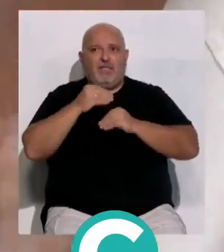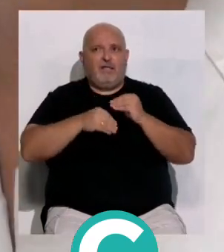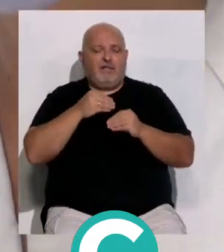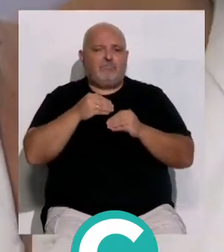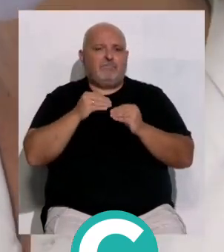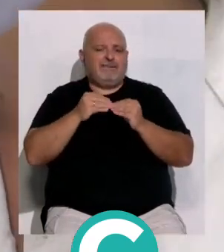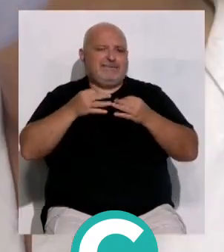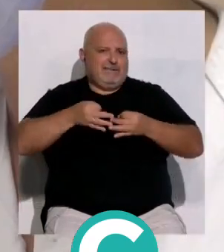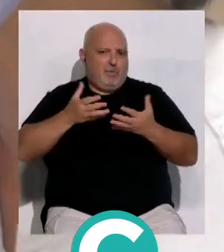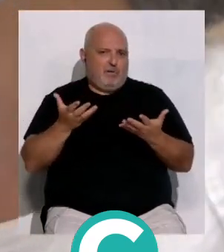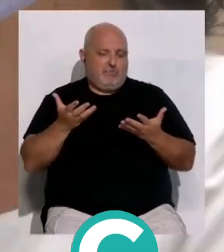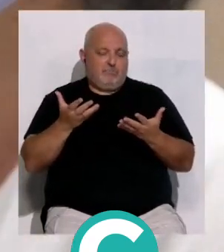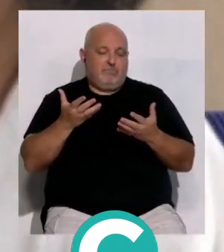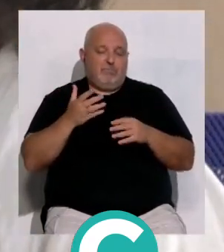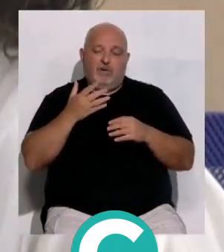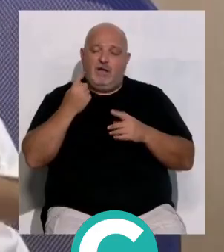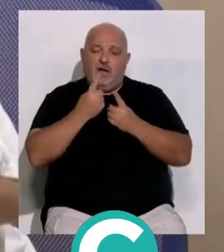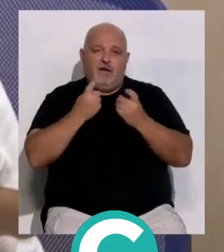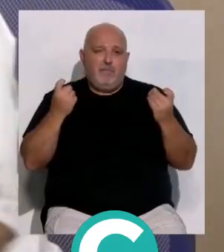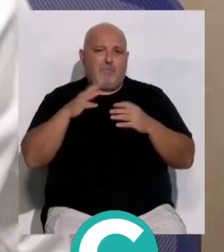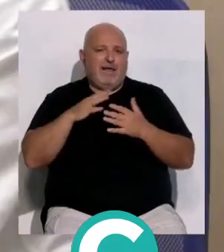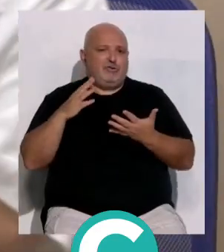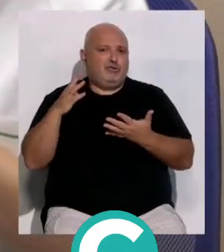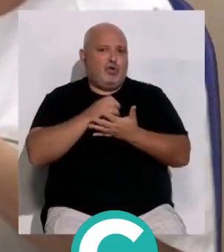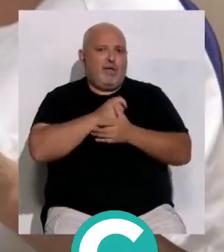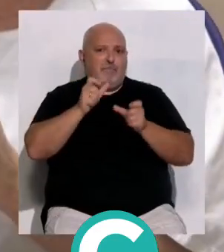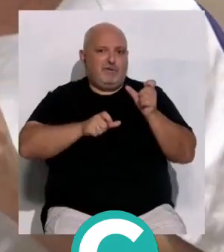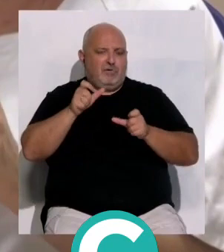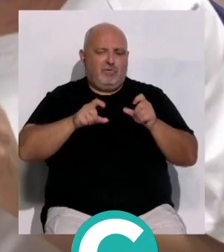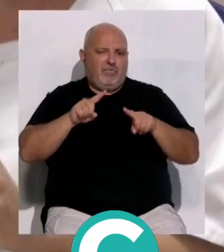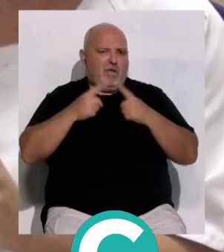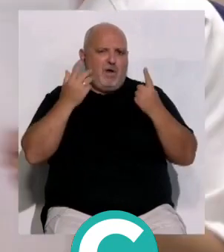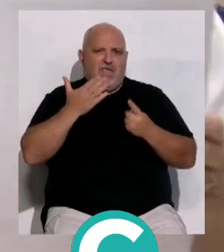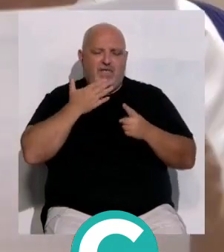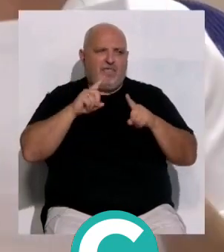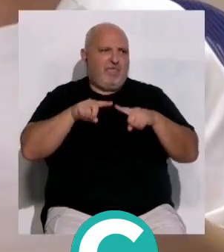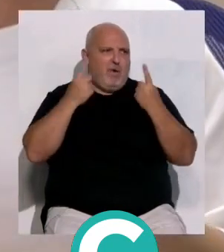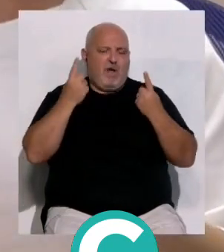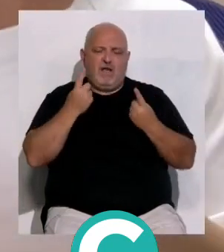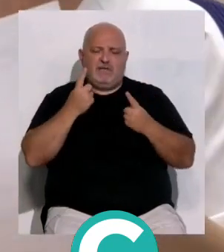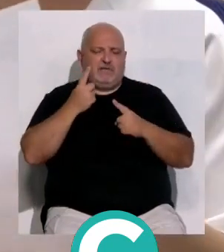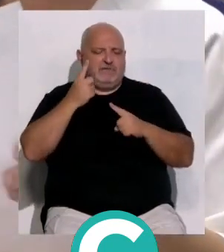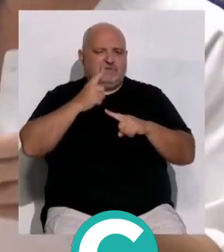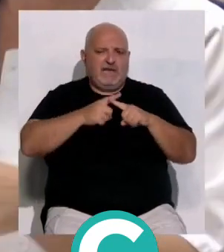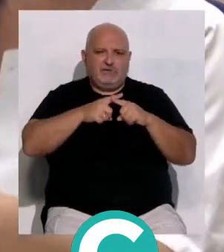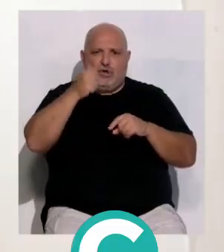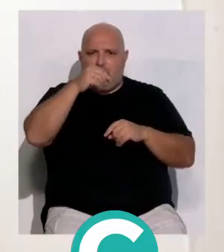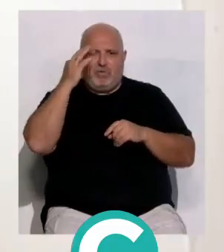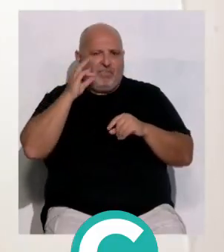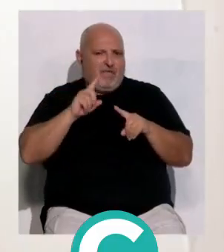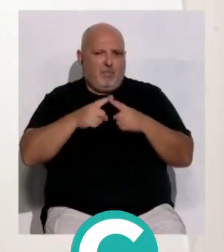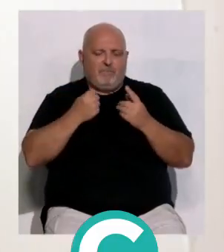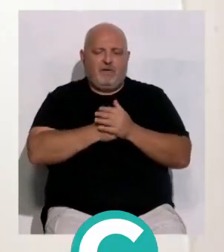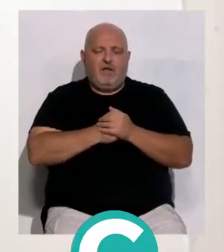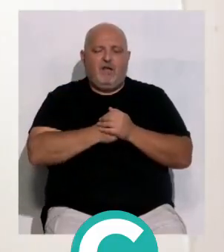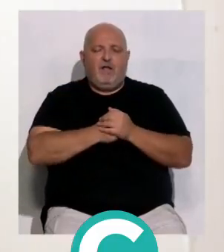de forma segura. El ejercicio es necesario para todas las personas, de cualquier edad, de cualquier condición, cualquier sexo, etcétera.